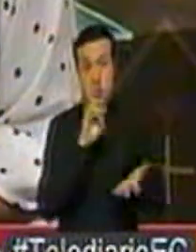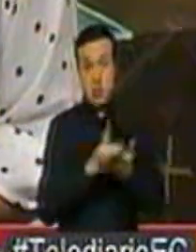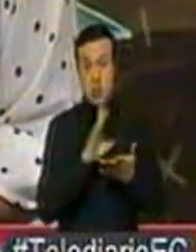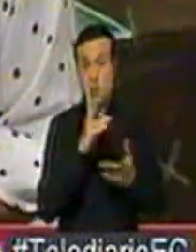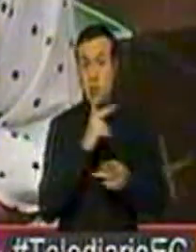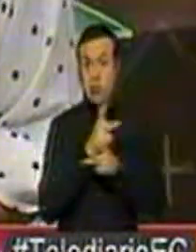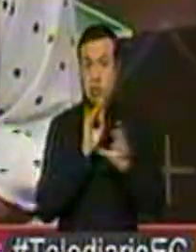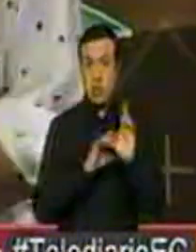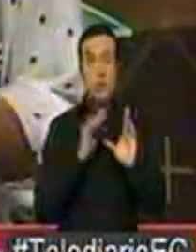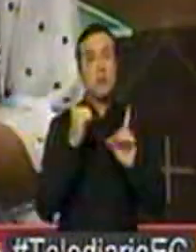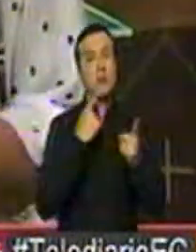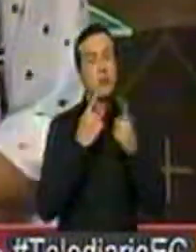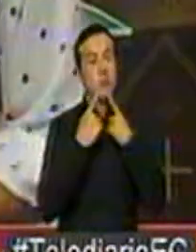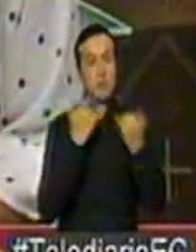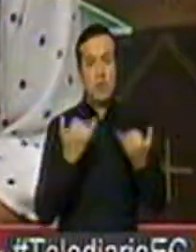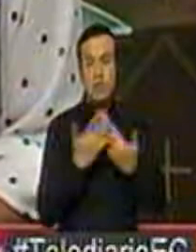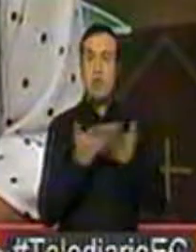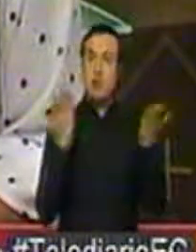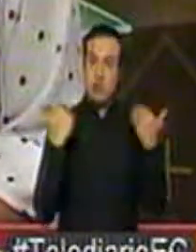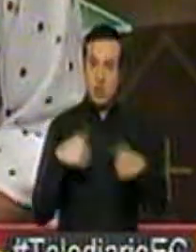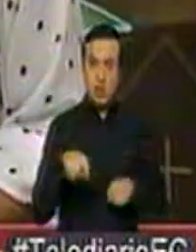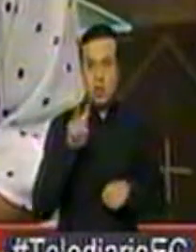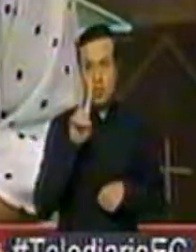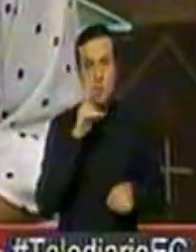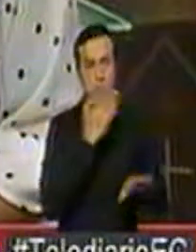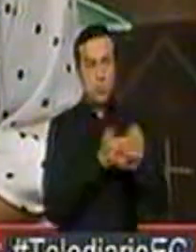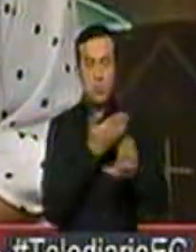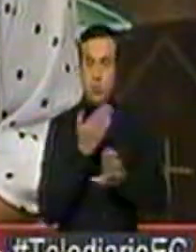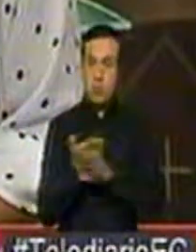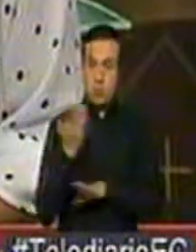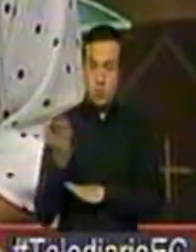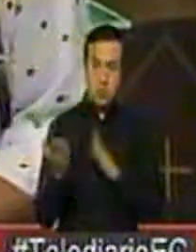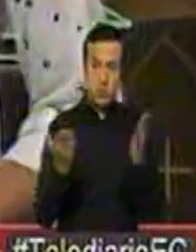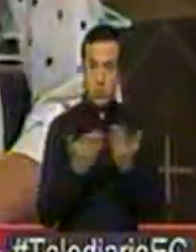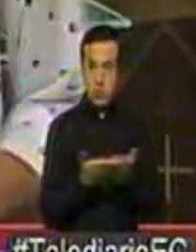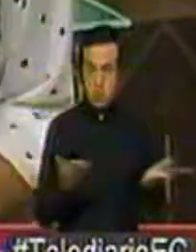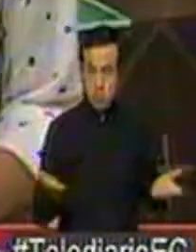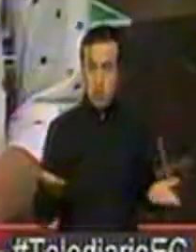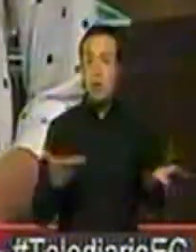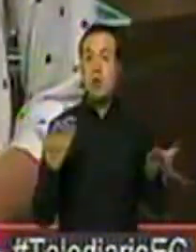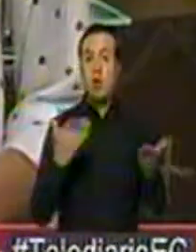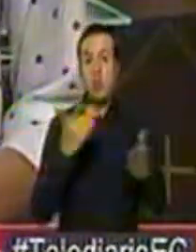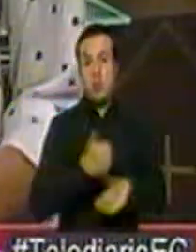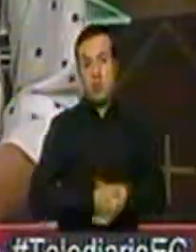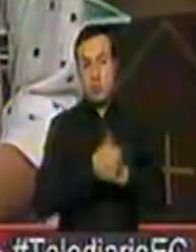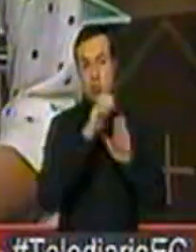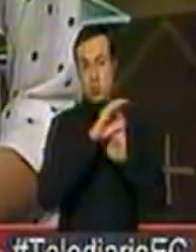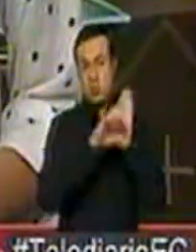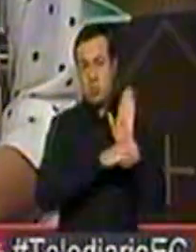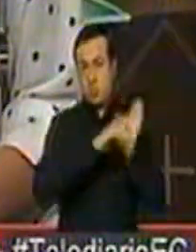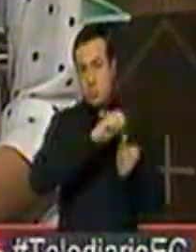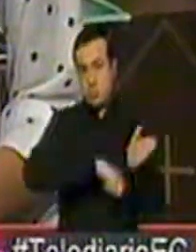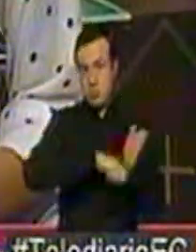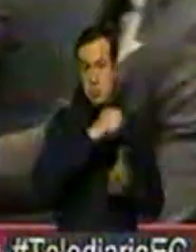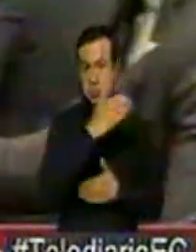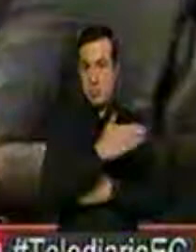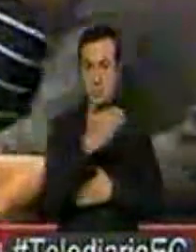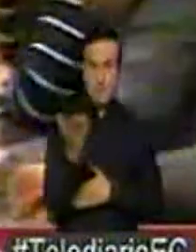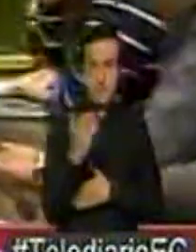organismo dialogar. Actualmente existen dos propuestas en este sentido calificadas por la Corte Constitucional.